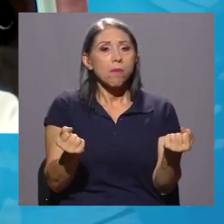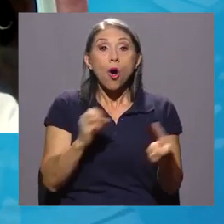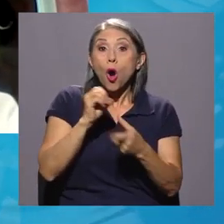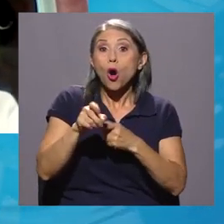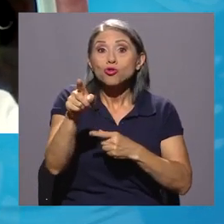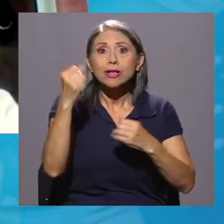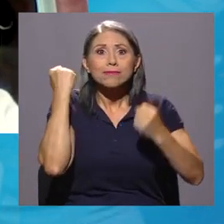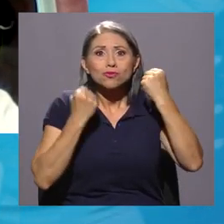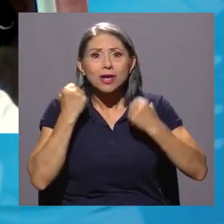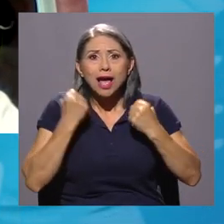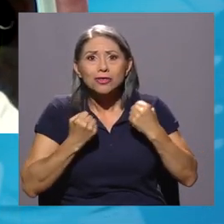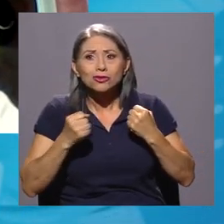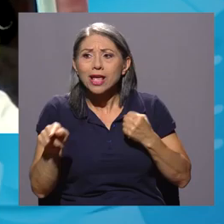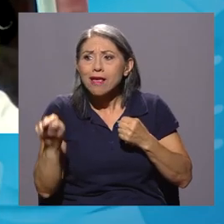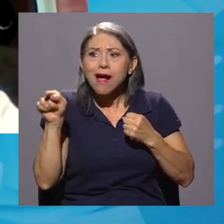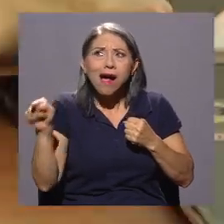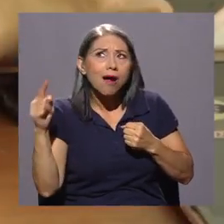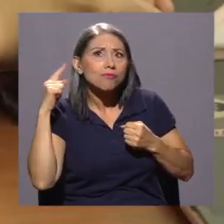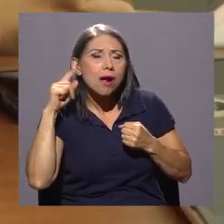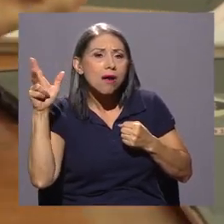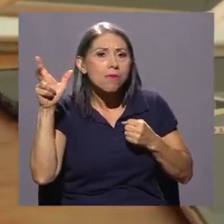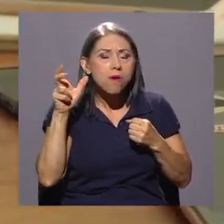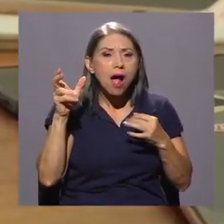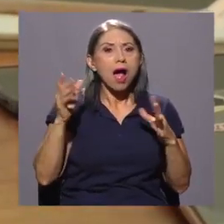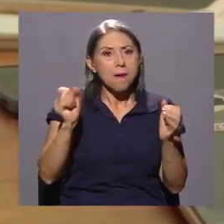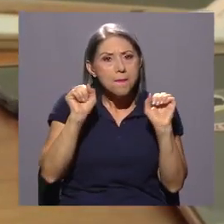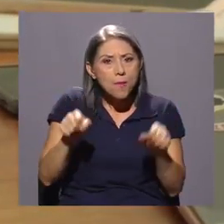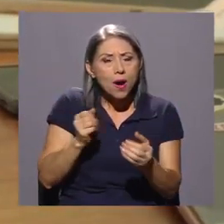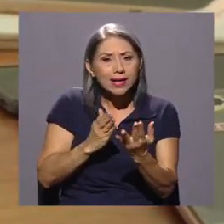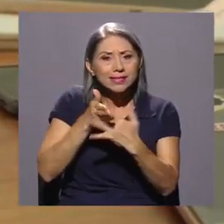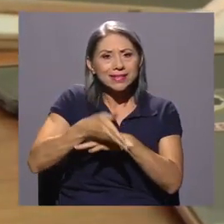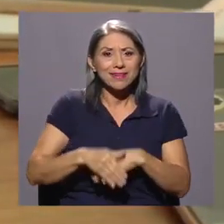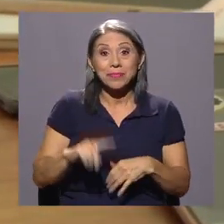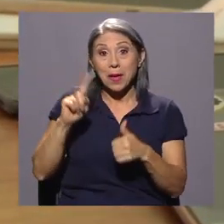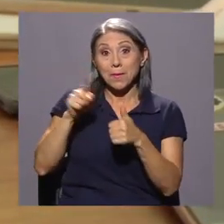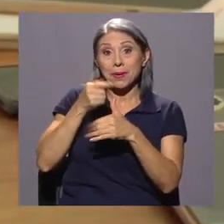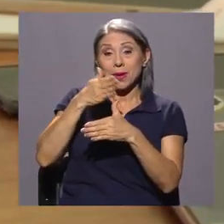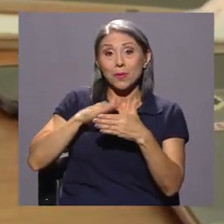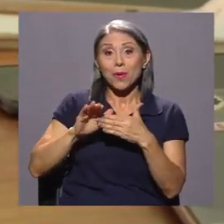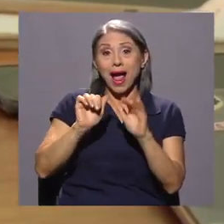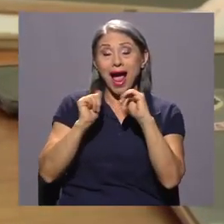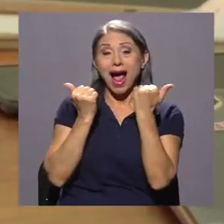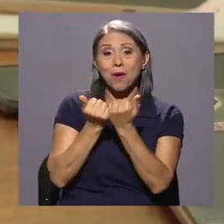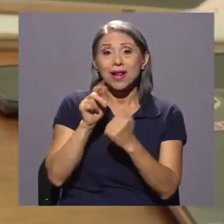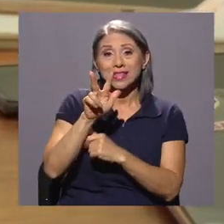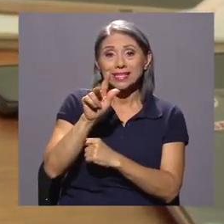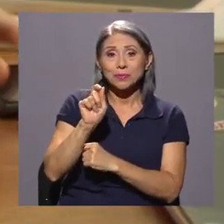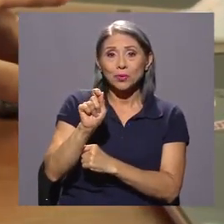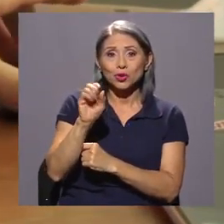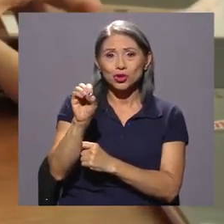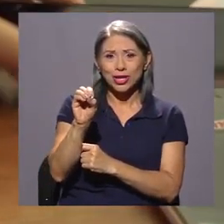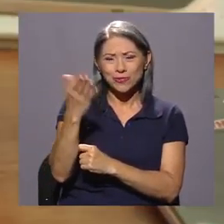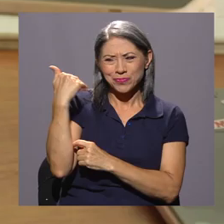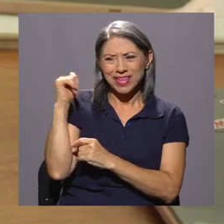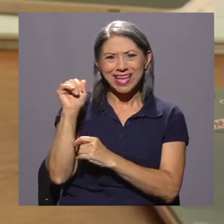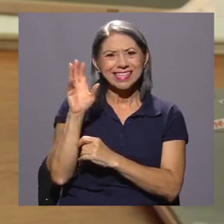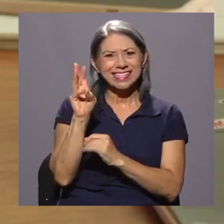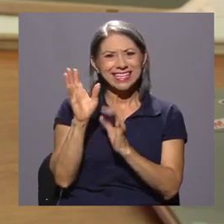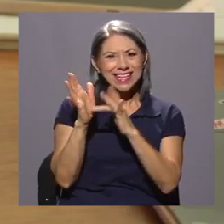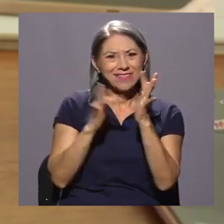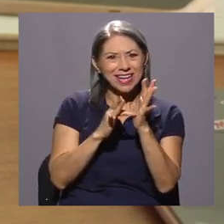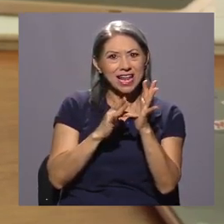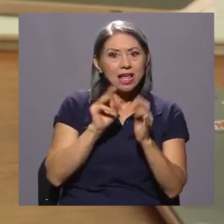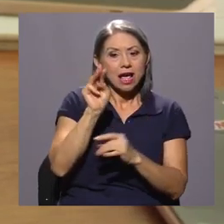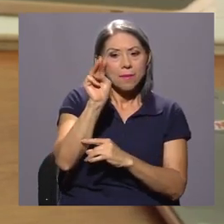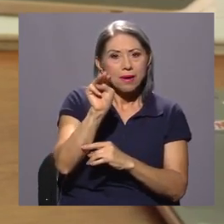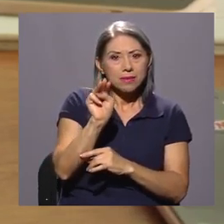ponen el podcast entonces que sea accesible el primer episodio de aula 3.0 salió el 6 de abril y cada